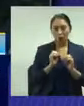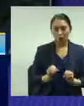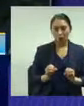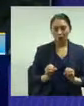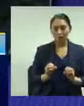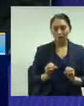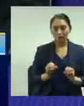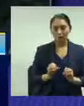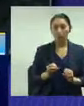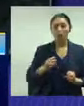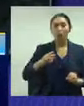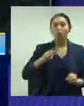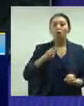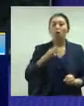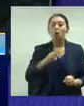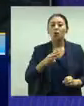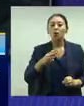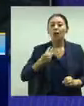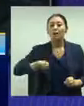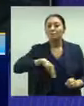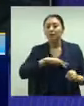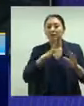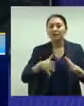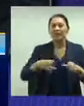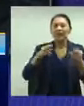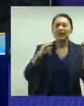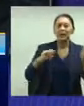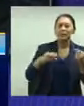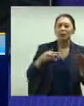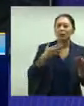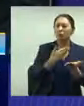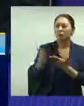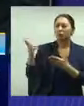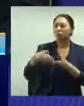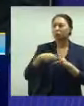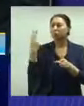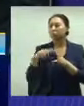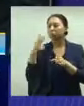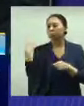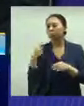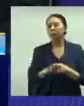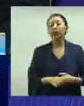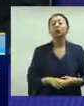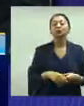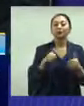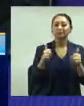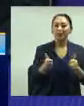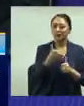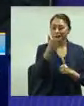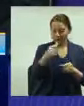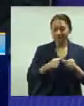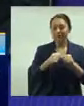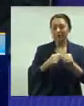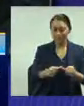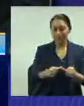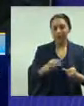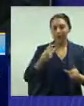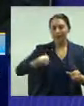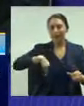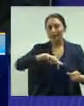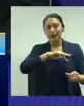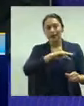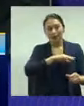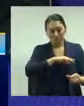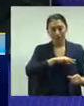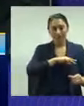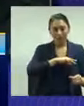también que más rápido se hubiera ido, creo yo uno de los más rápidos que pudo haberse ido, pero qué bueno que siguió en el ministerio, por creo yo el conocimiento que usted ya tiene, de los